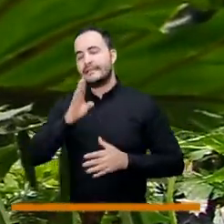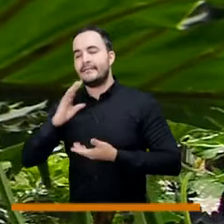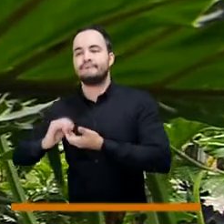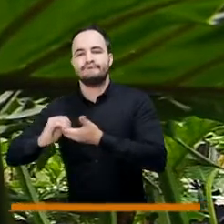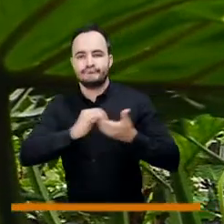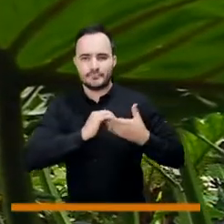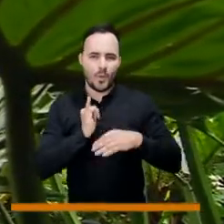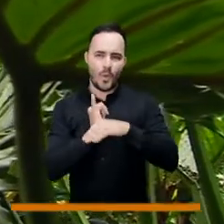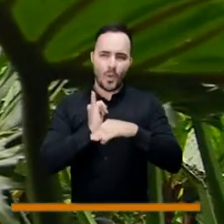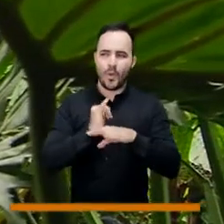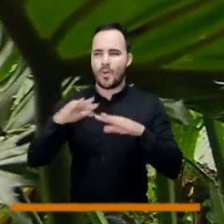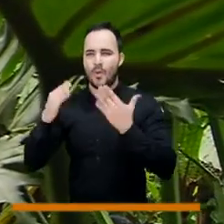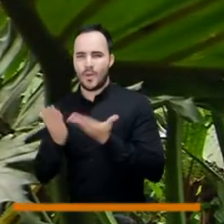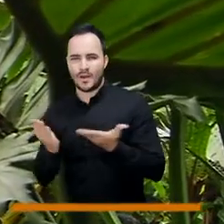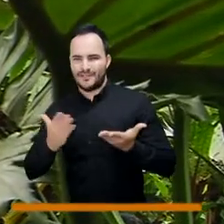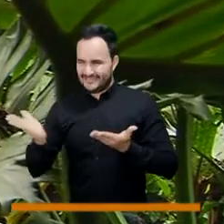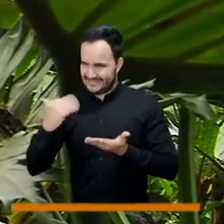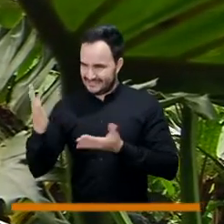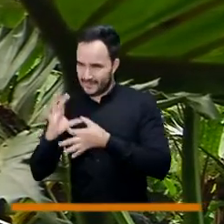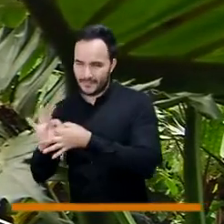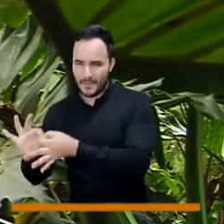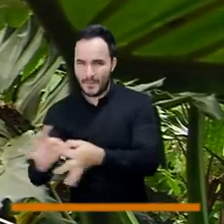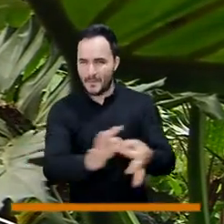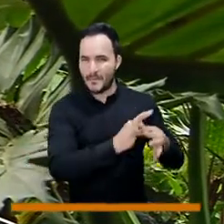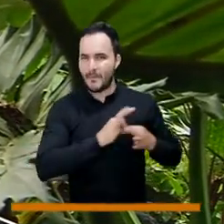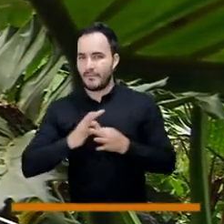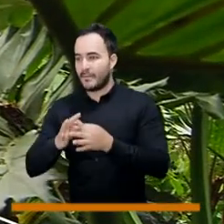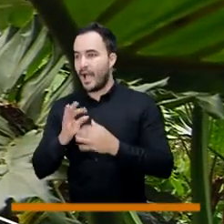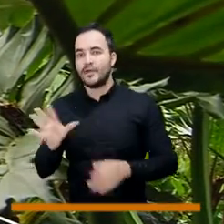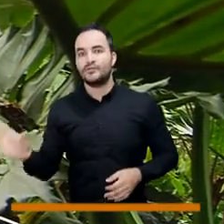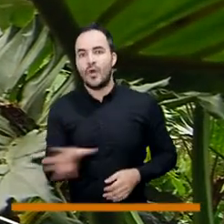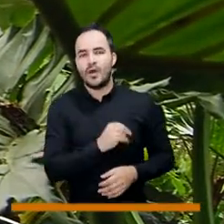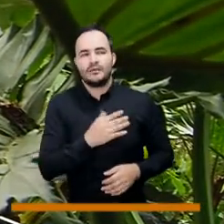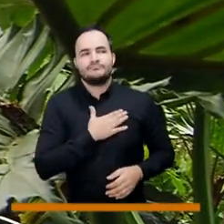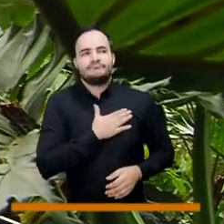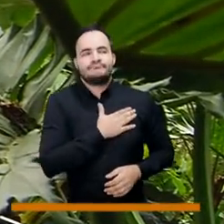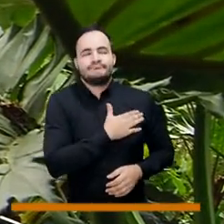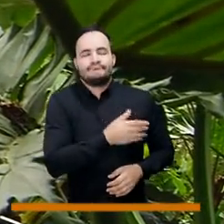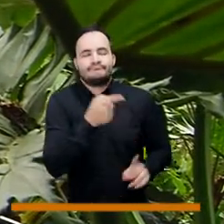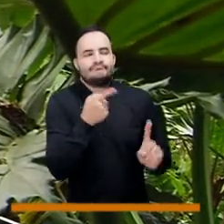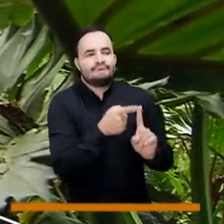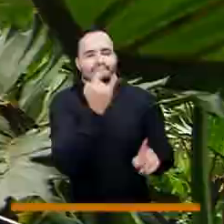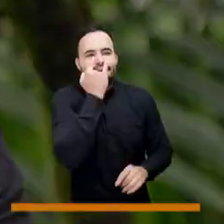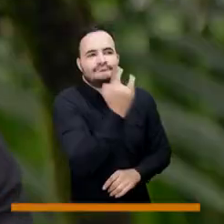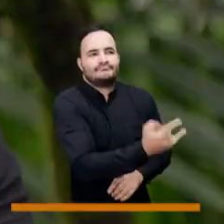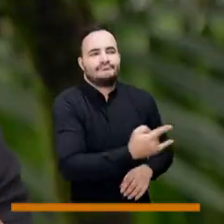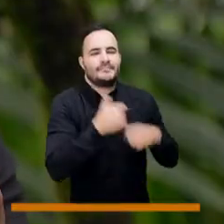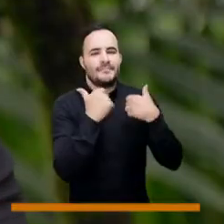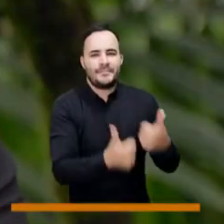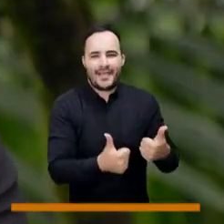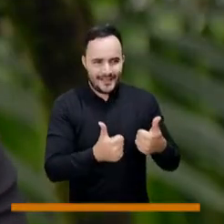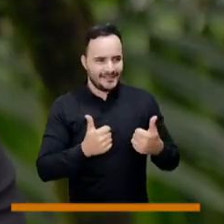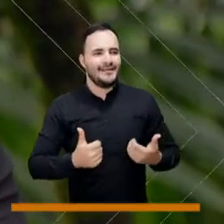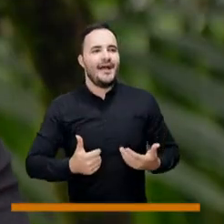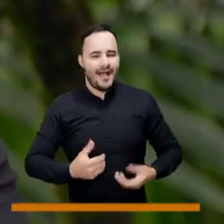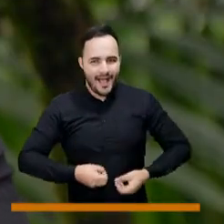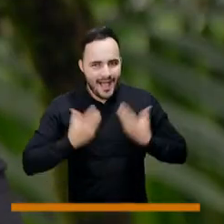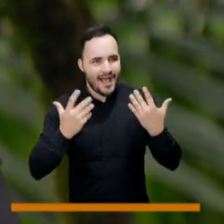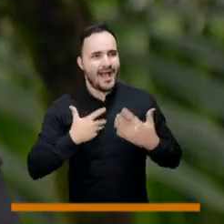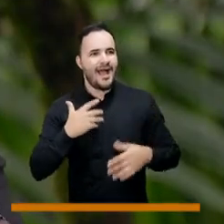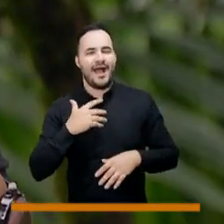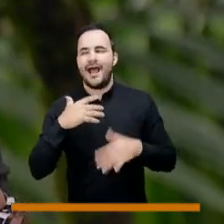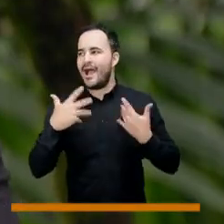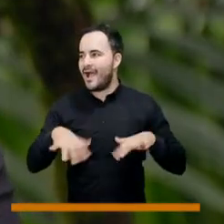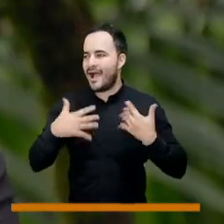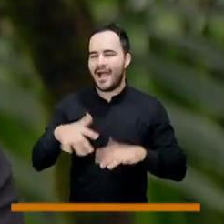las escuelas, se crea desde los colegios, motivando a los chicos e invitándolos para que se enamoren del teatro, se enamoren de la música, se